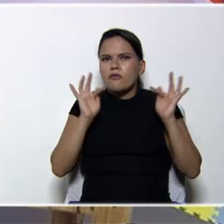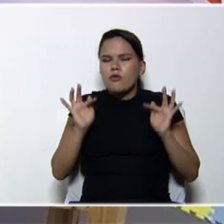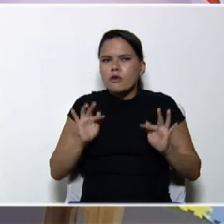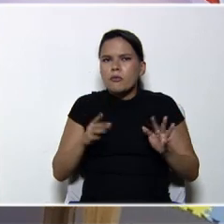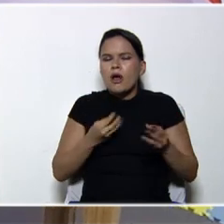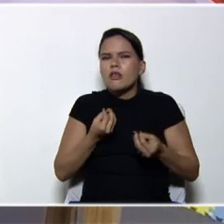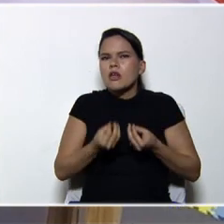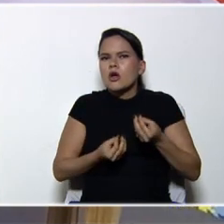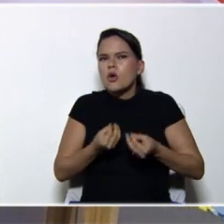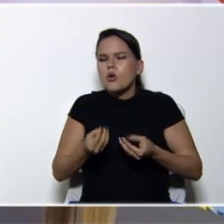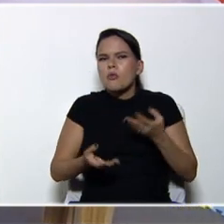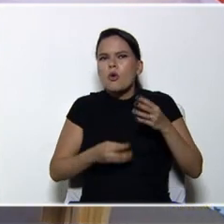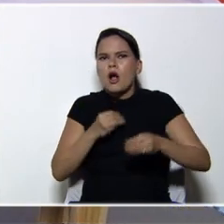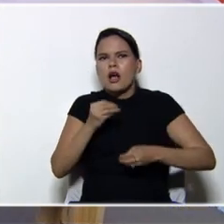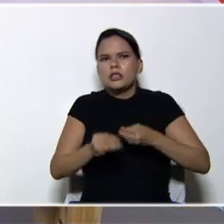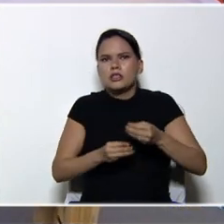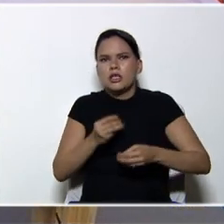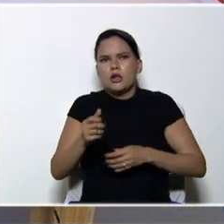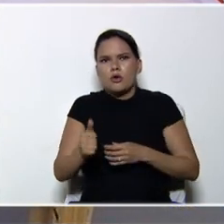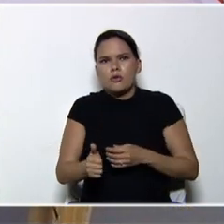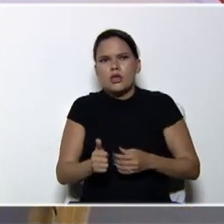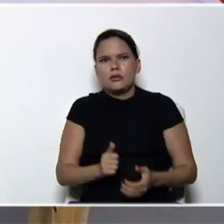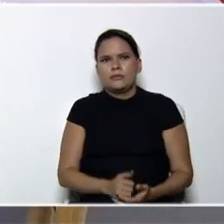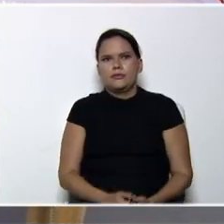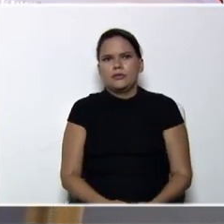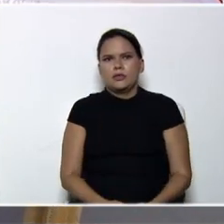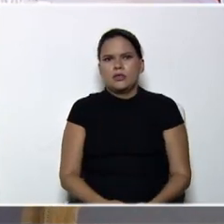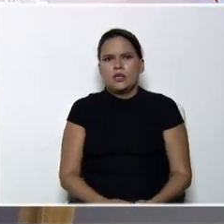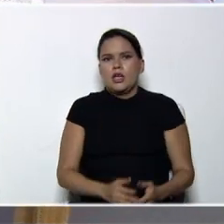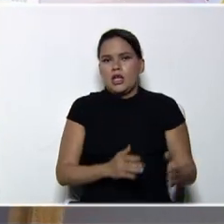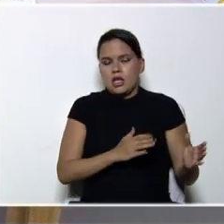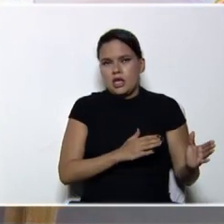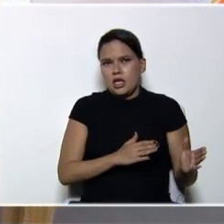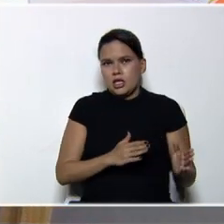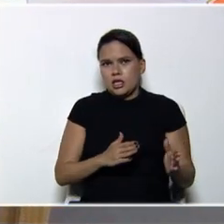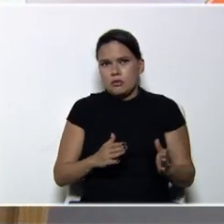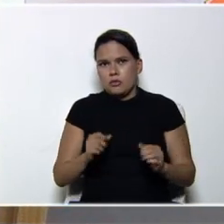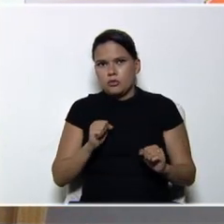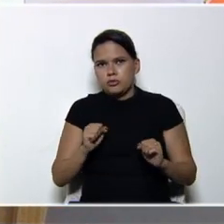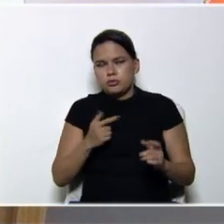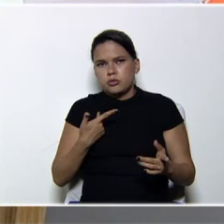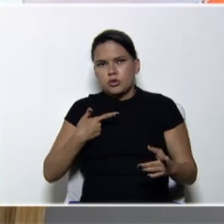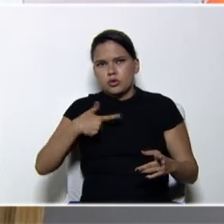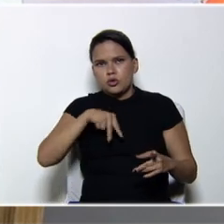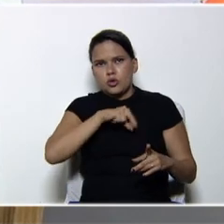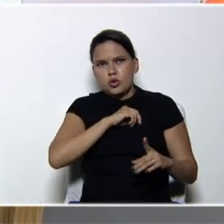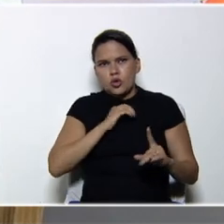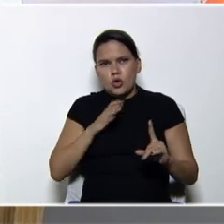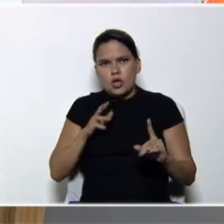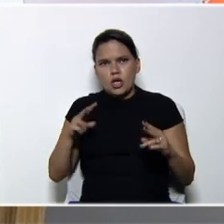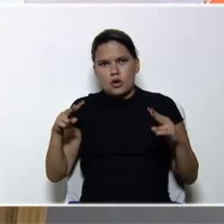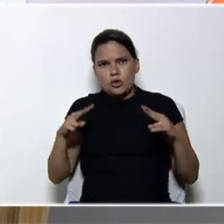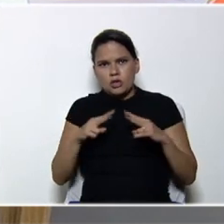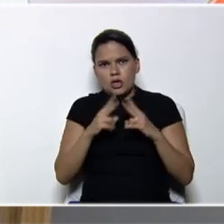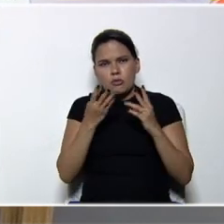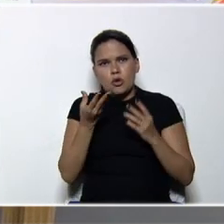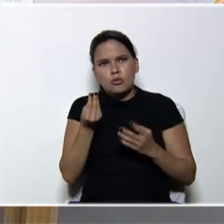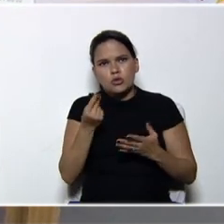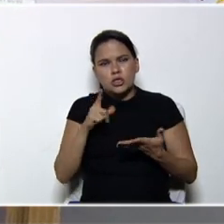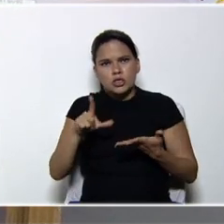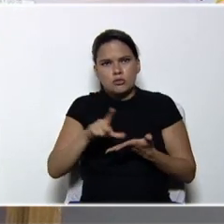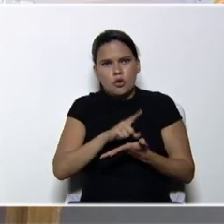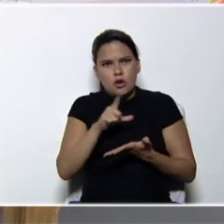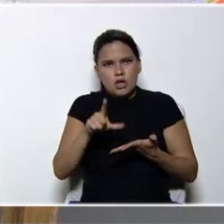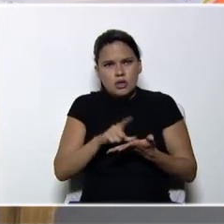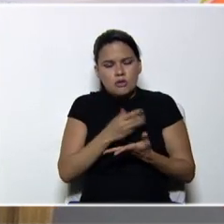cómo hacerlo bien, ¿sí? Entonces, en esta transición nosotros nos encontramos con muchísimos libros y muchísimo